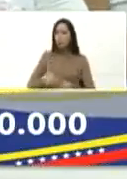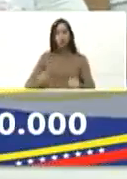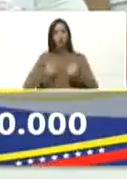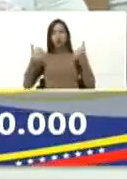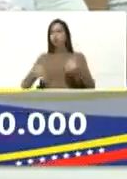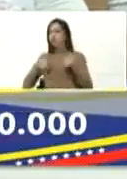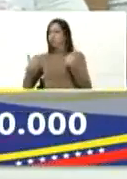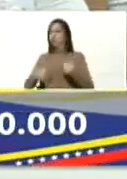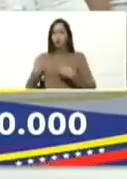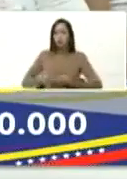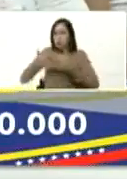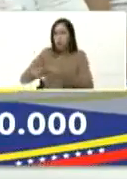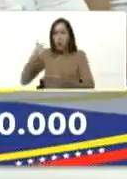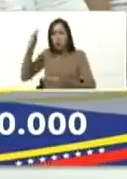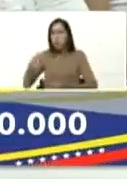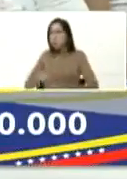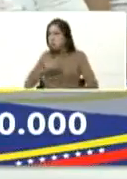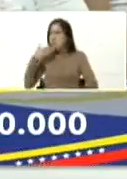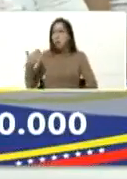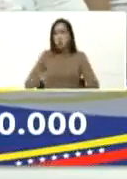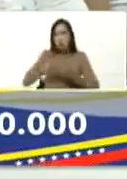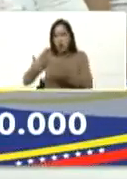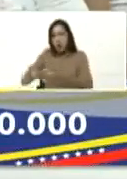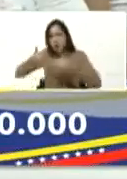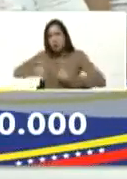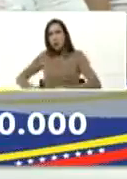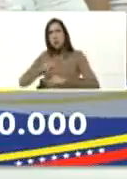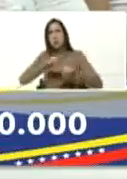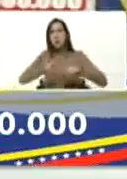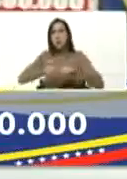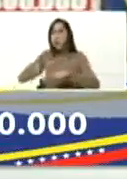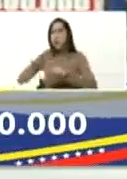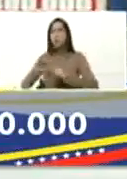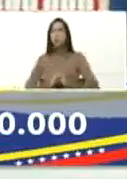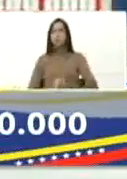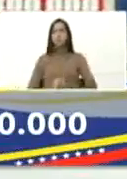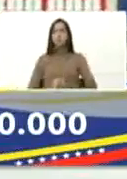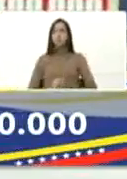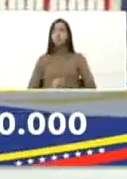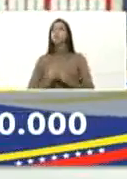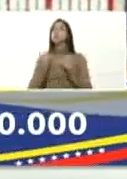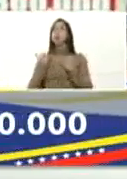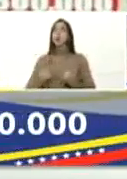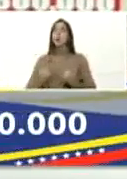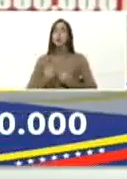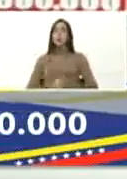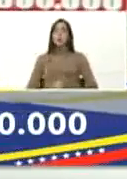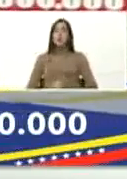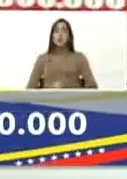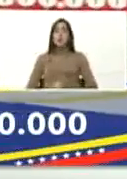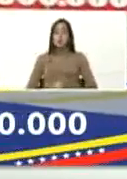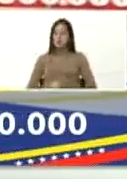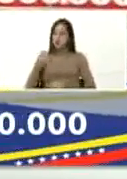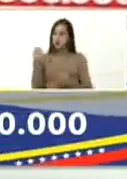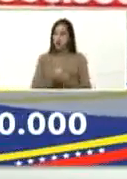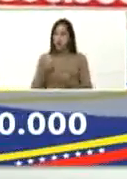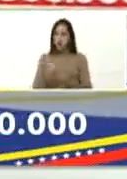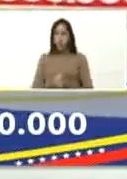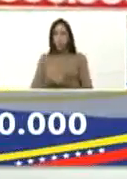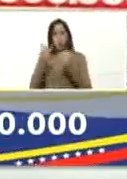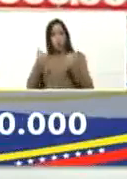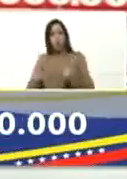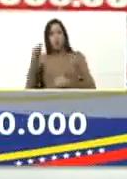y luchamos por él. Luchamos por esos niños y esas niñas. Ahora estamos luchando por el presente y